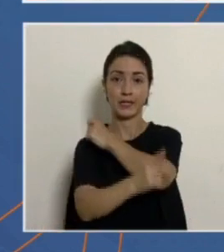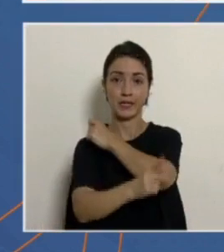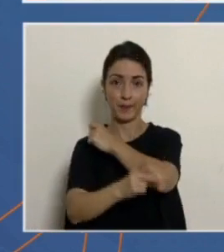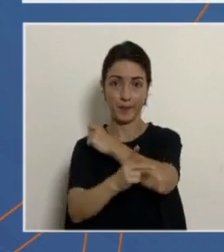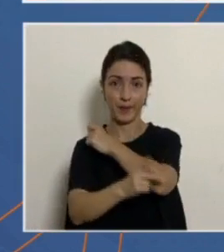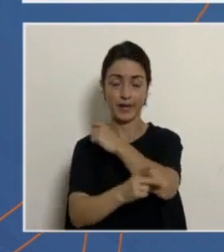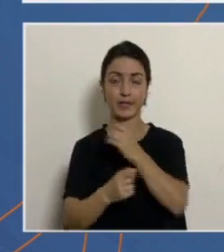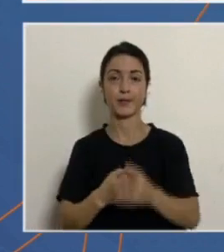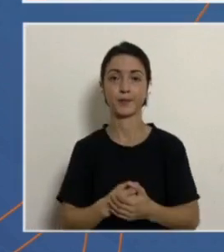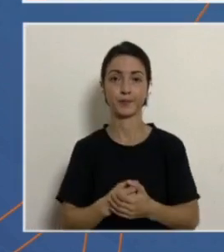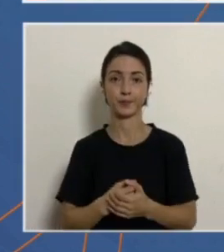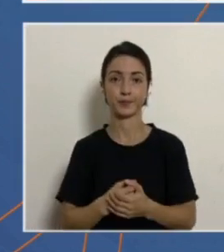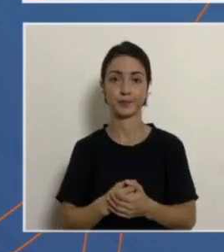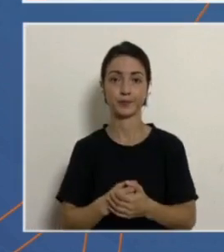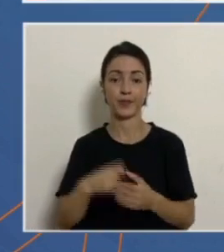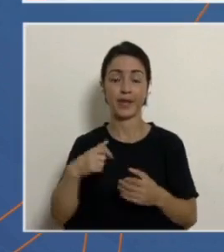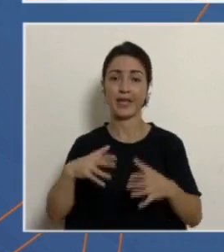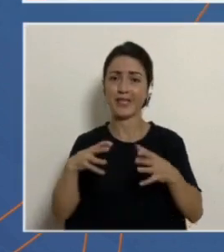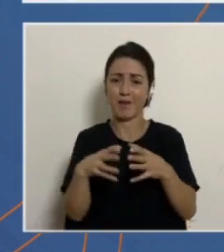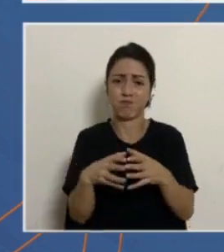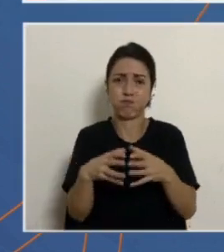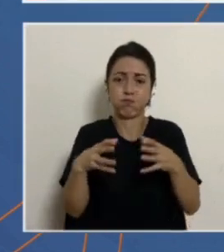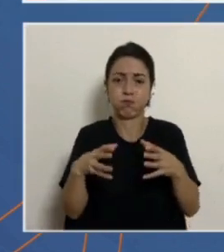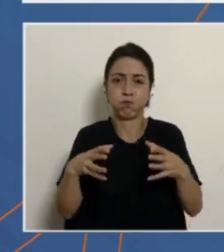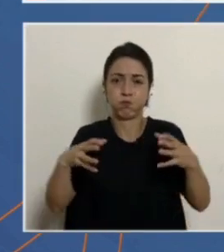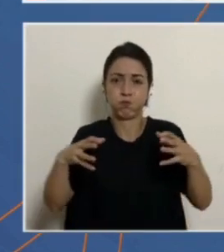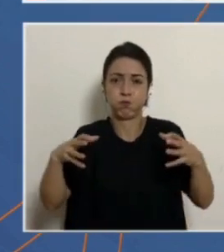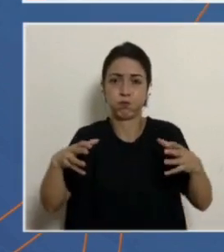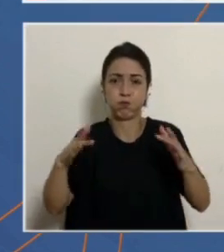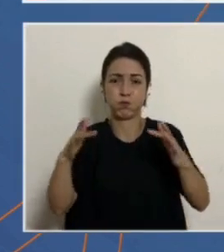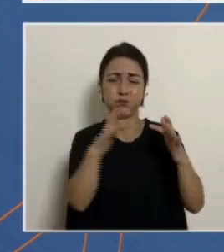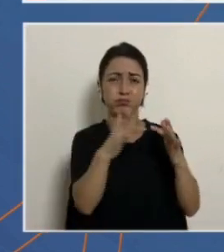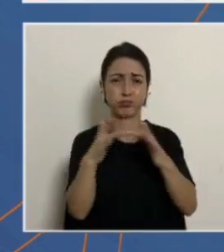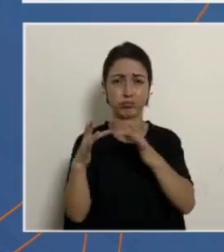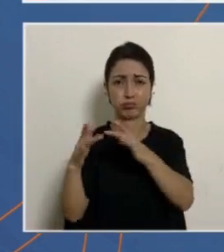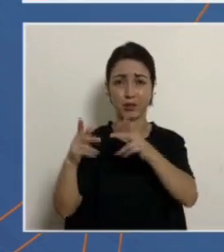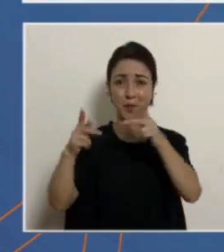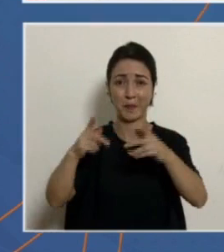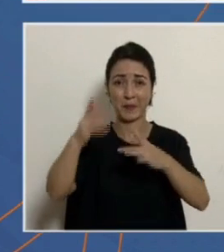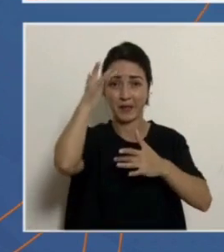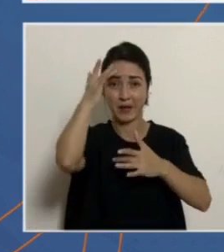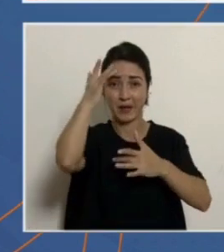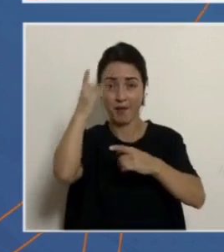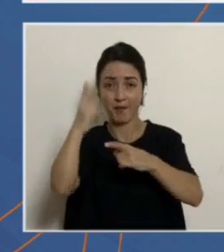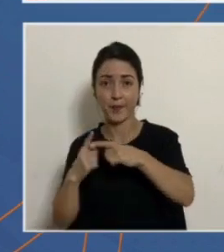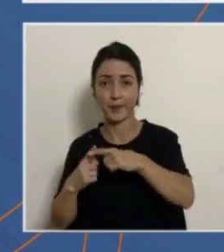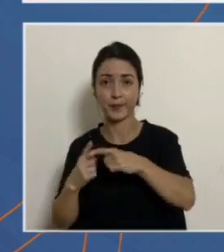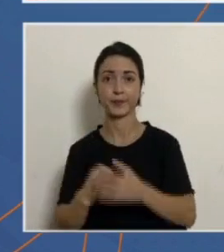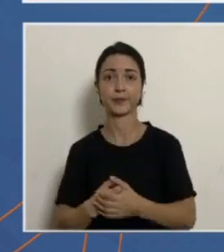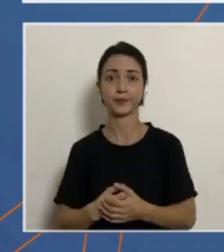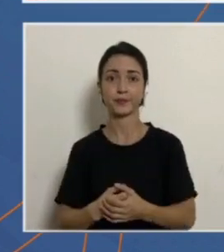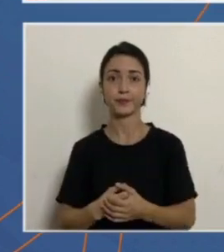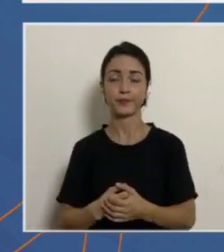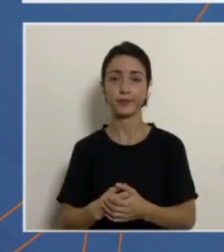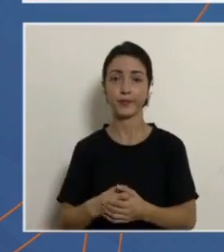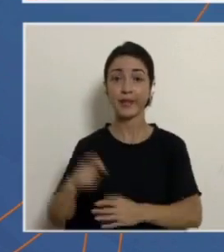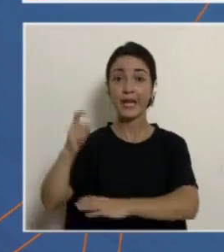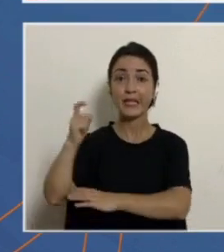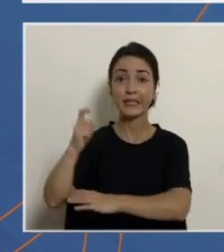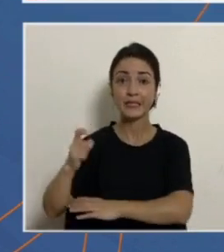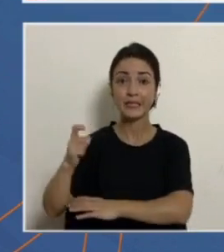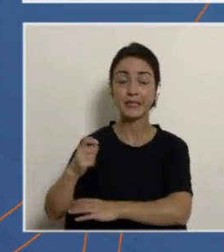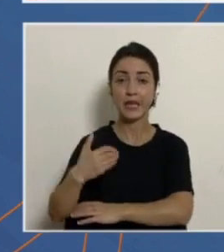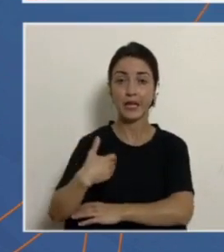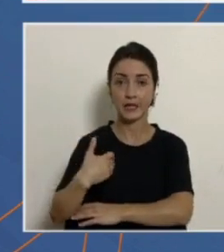marco de esta creciente cantidad de contagios que se está dando y la necesidad